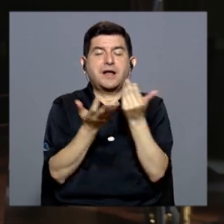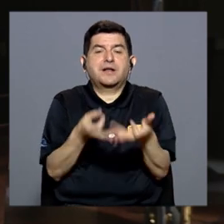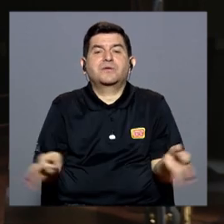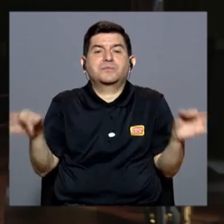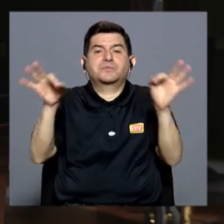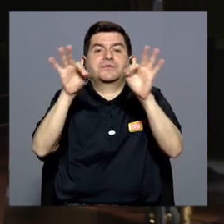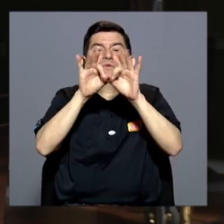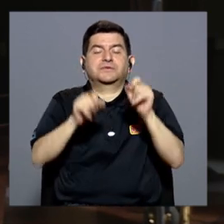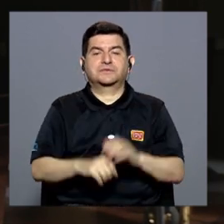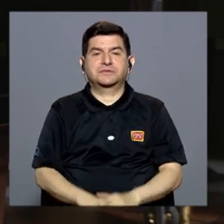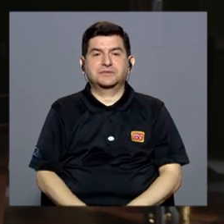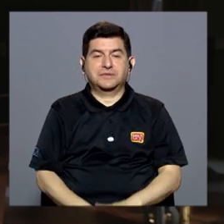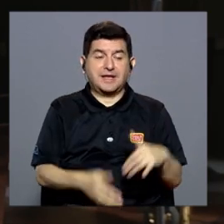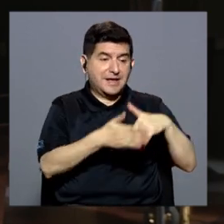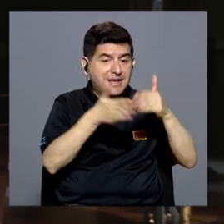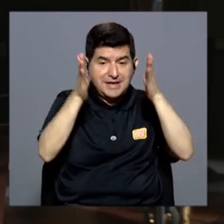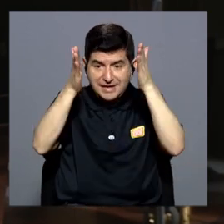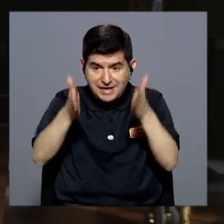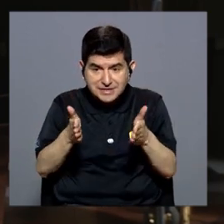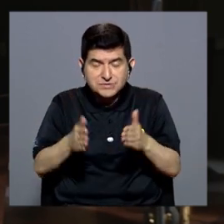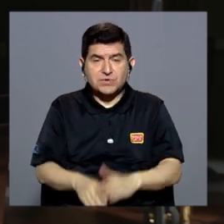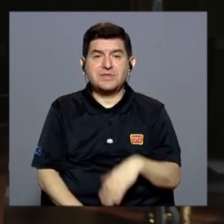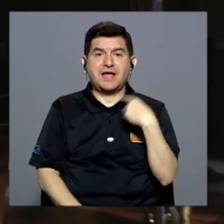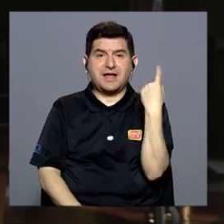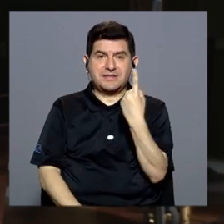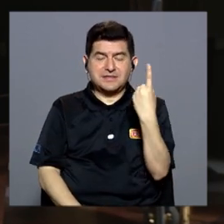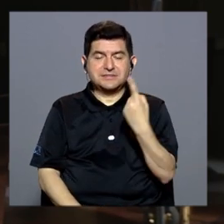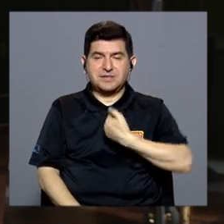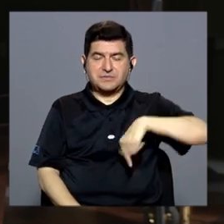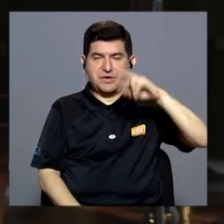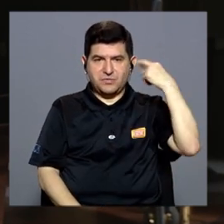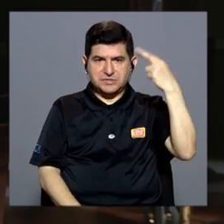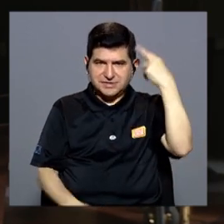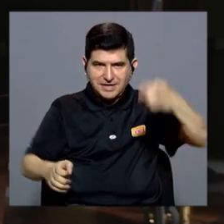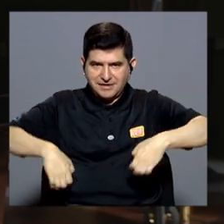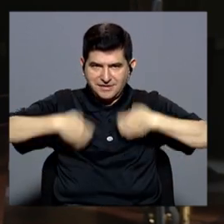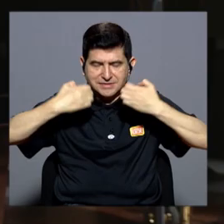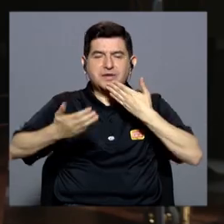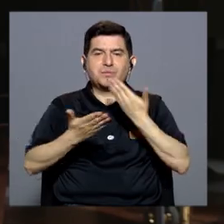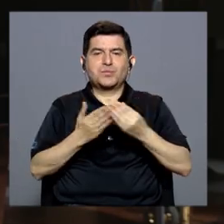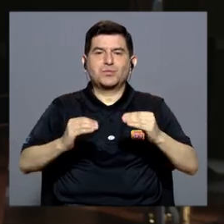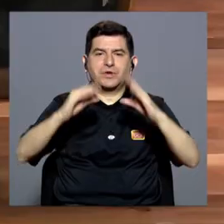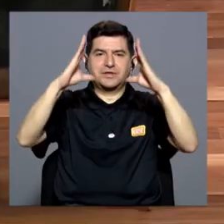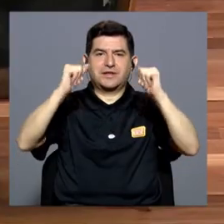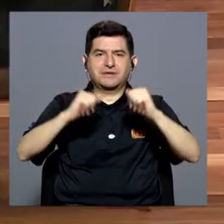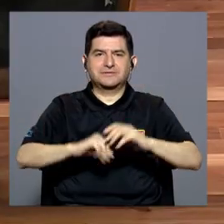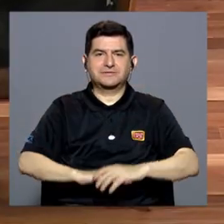y es que los y las estudiantes sean siempre nuestra razón de ser. Buenos días.